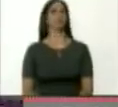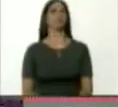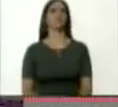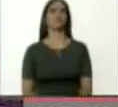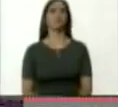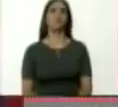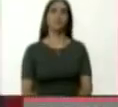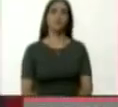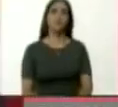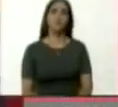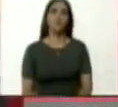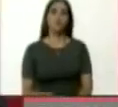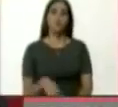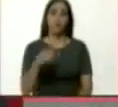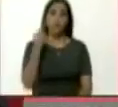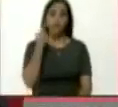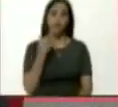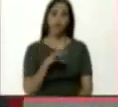Fíjate que precisamente